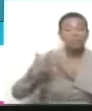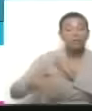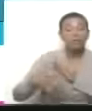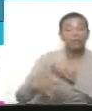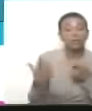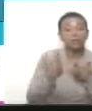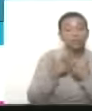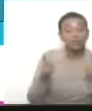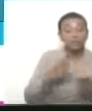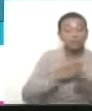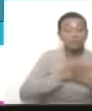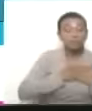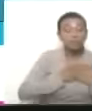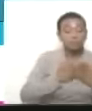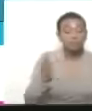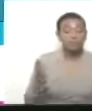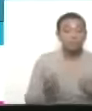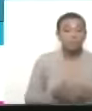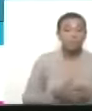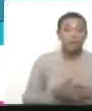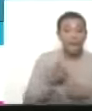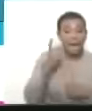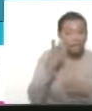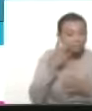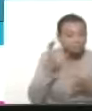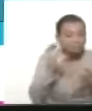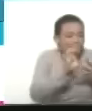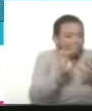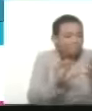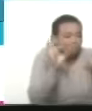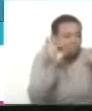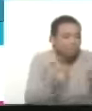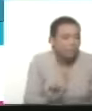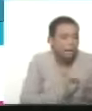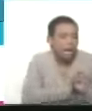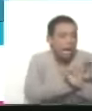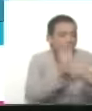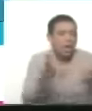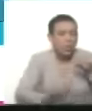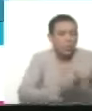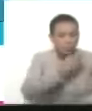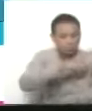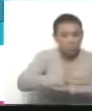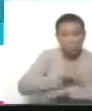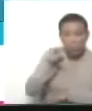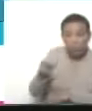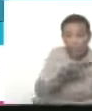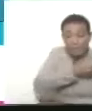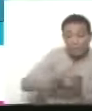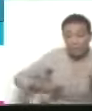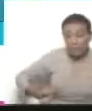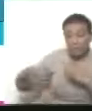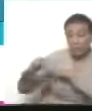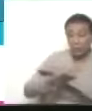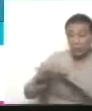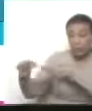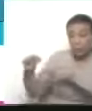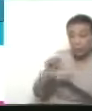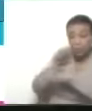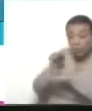nuestro y que tenemos una estrategia clara para que usted señor